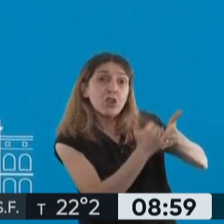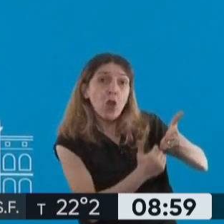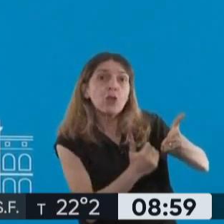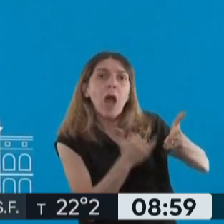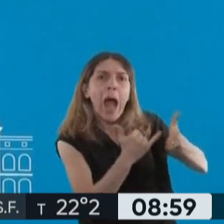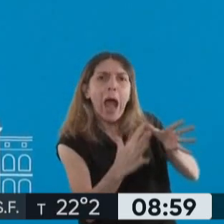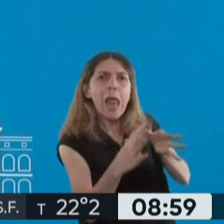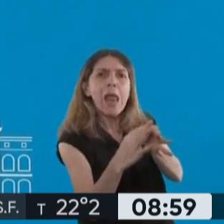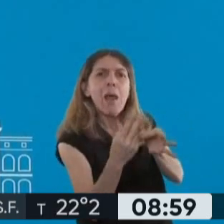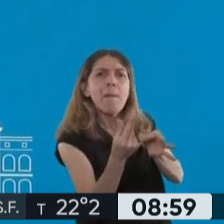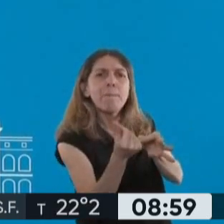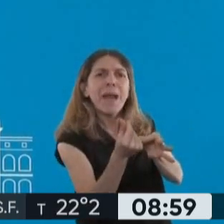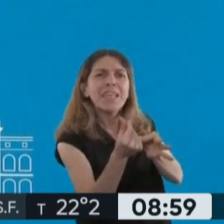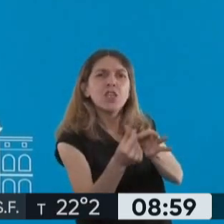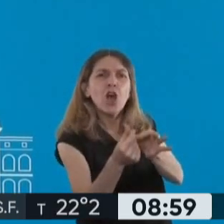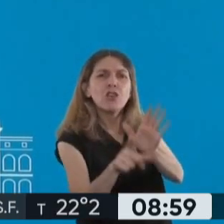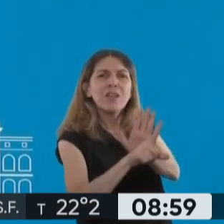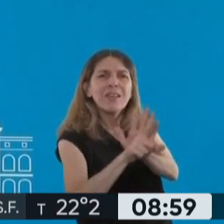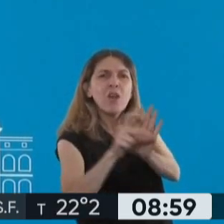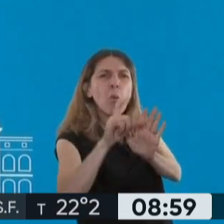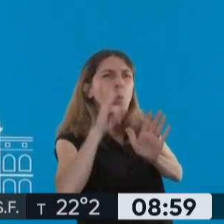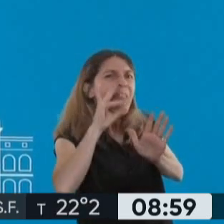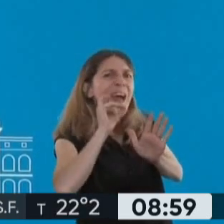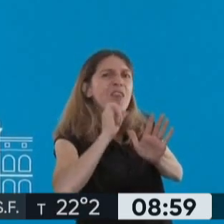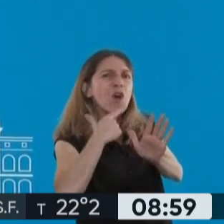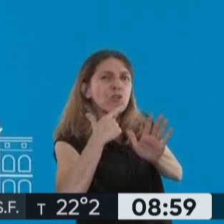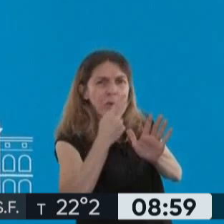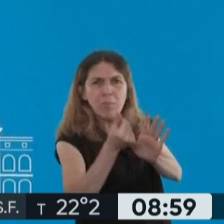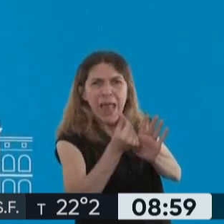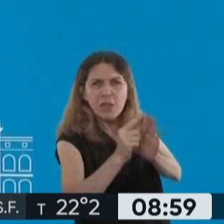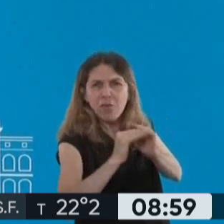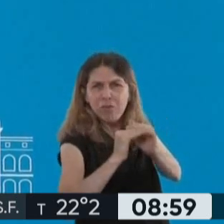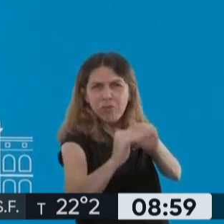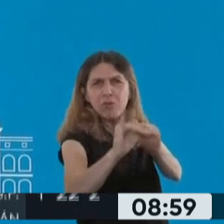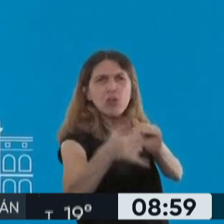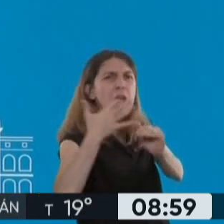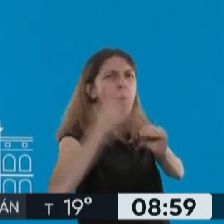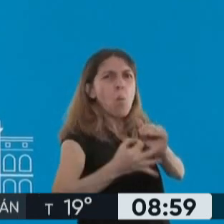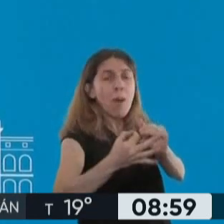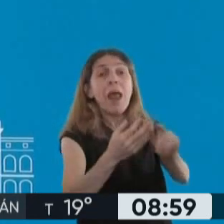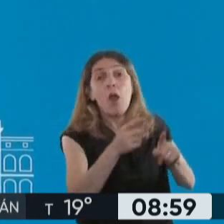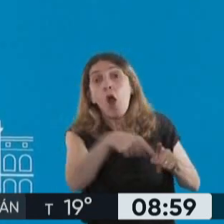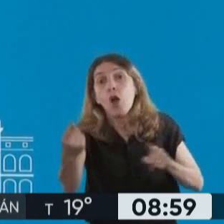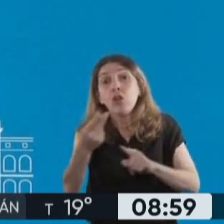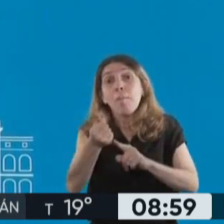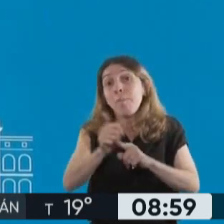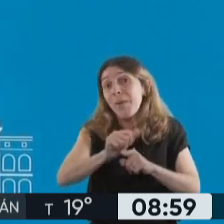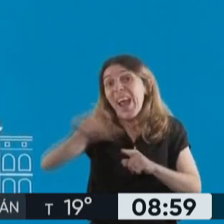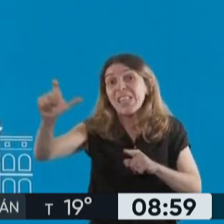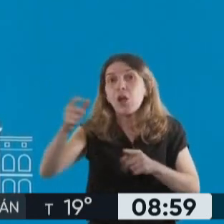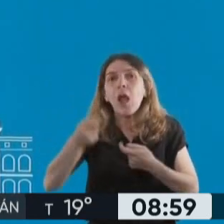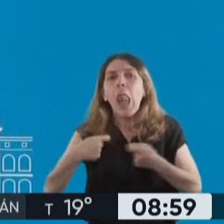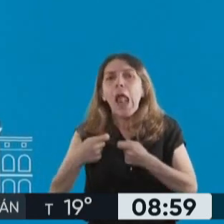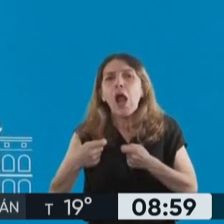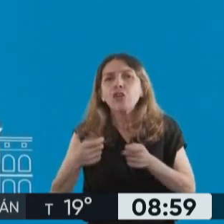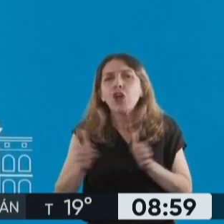y que están sobre todo en precios cuidados en supermercados se han mantenido abajo y que el gran aumento de los precios ha tenido que ver con los comercios de cercanía y en